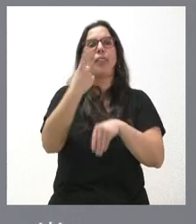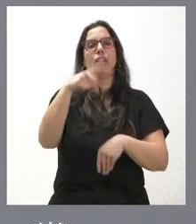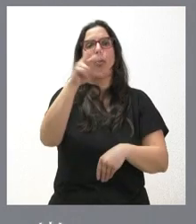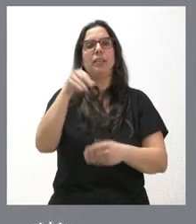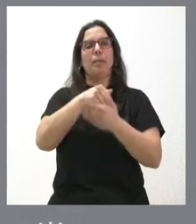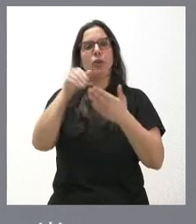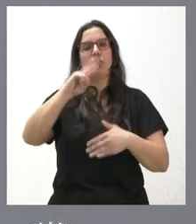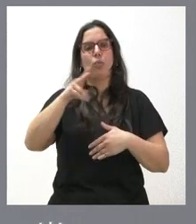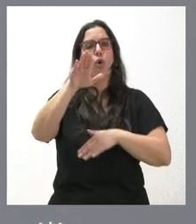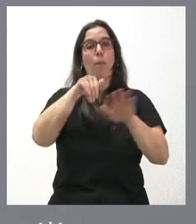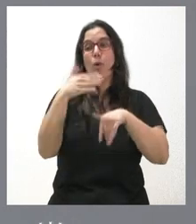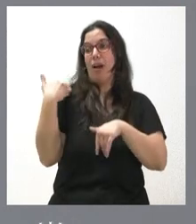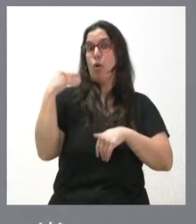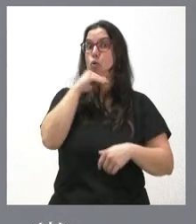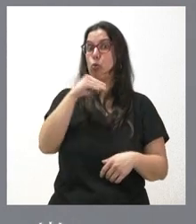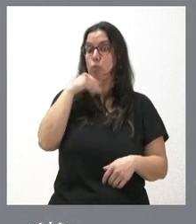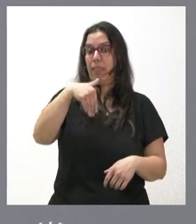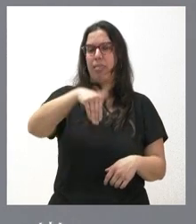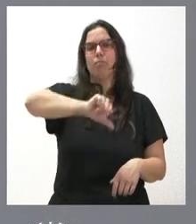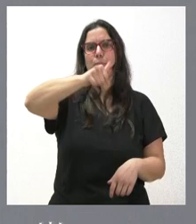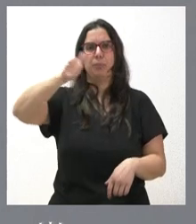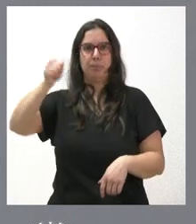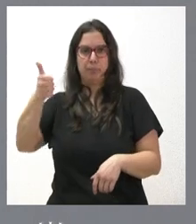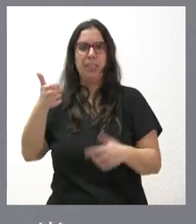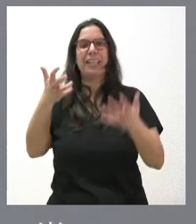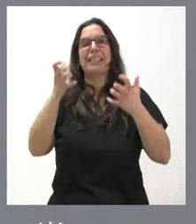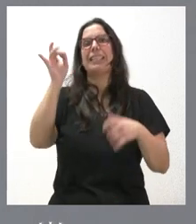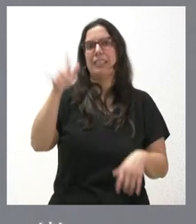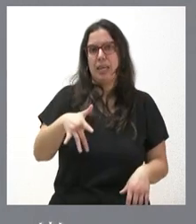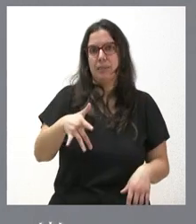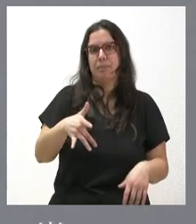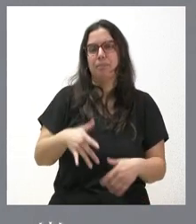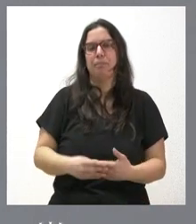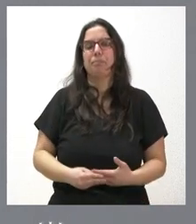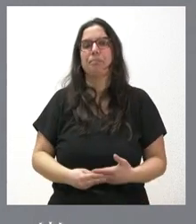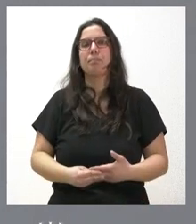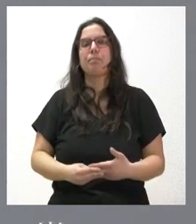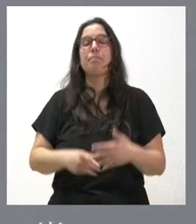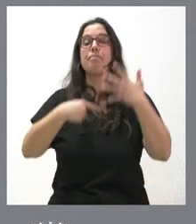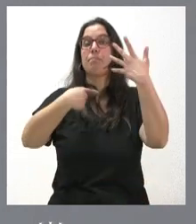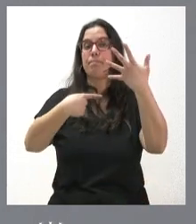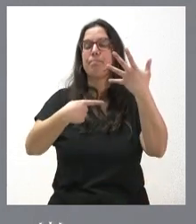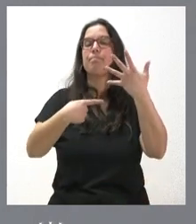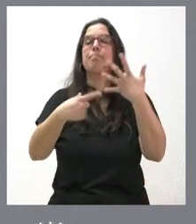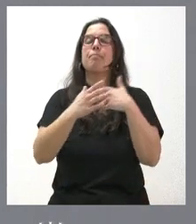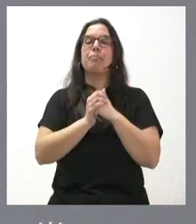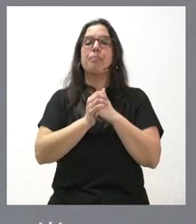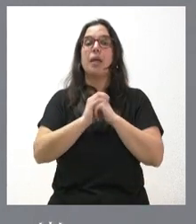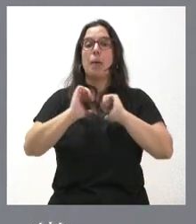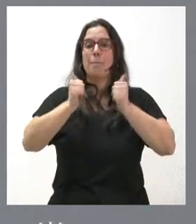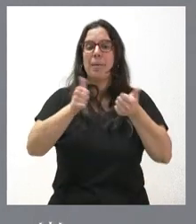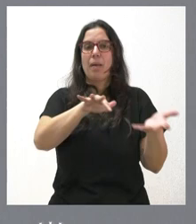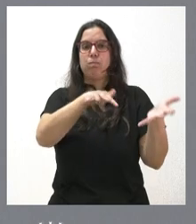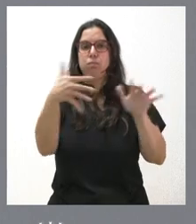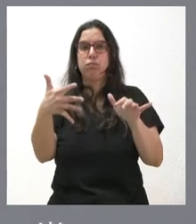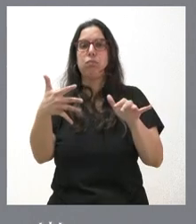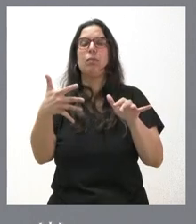convocado en el mes de octubre y en breve se conocerán los beneficiarios de estas ayudas en sexto lugar se comenzará la ejecución de las